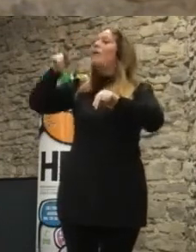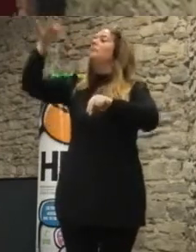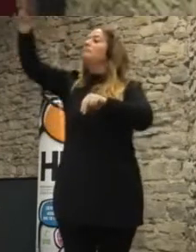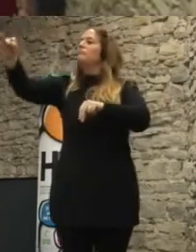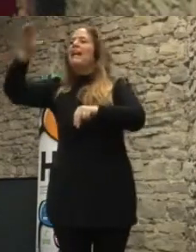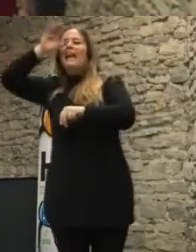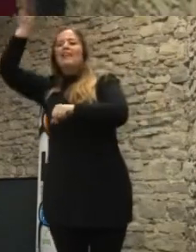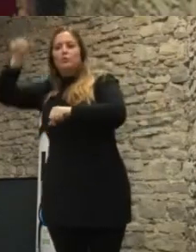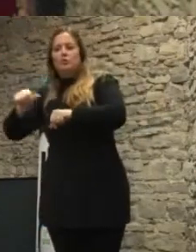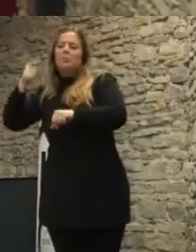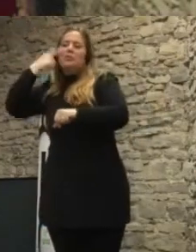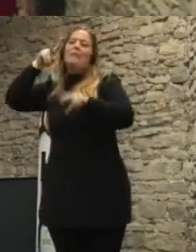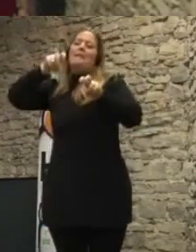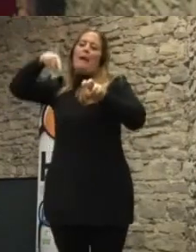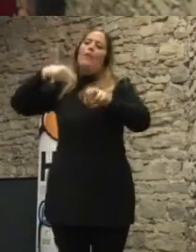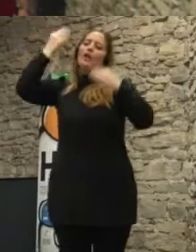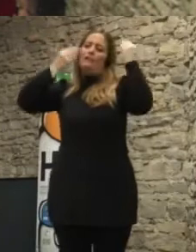tema de hoy.